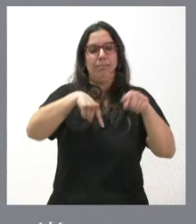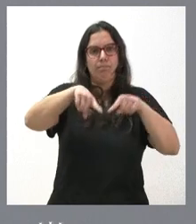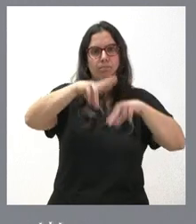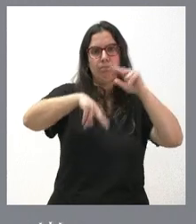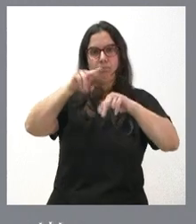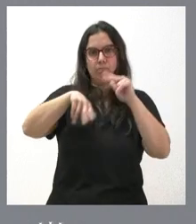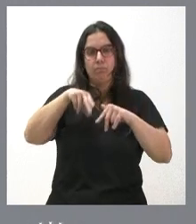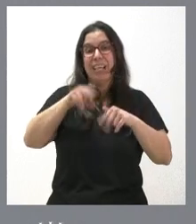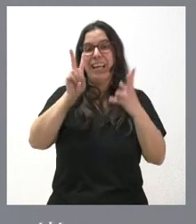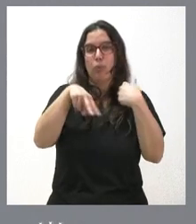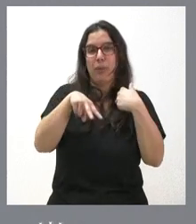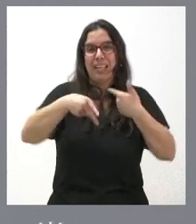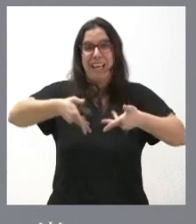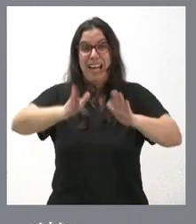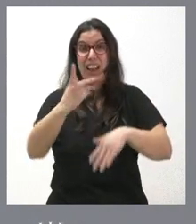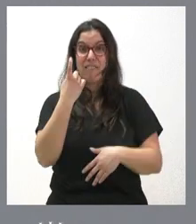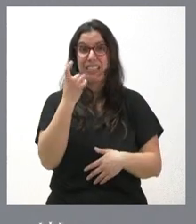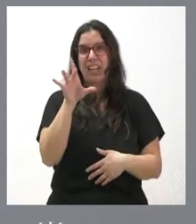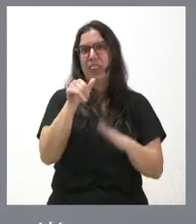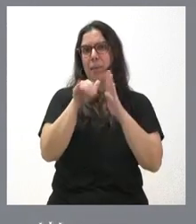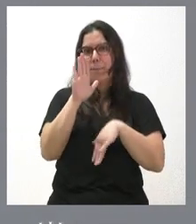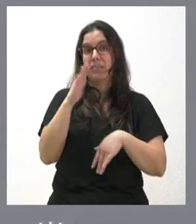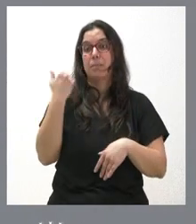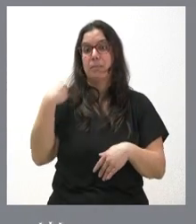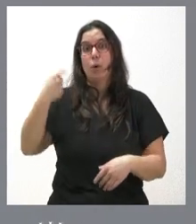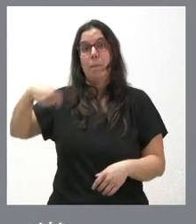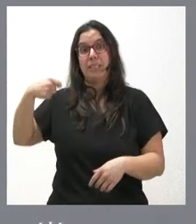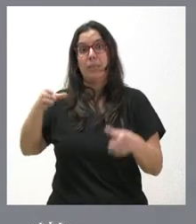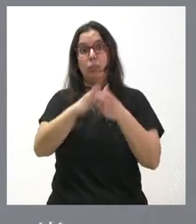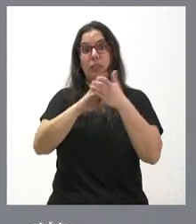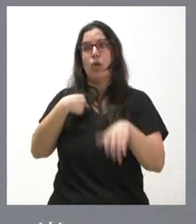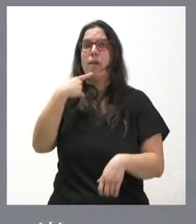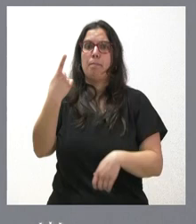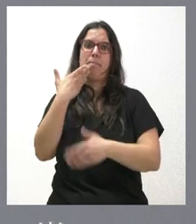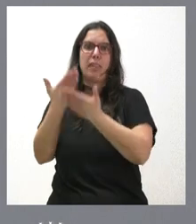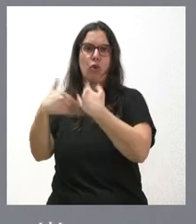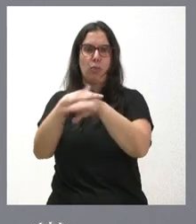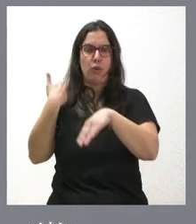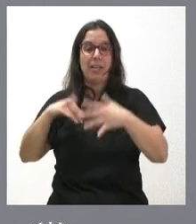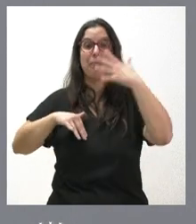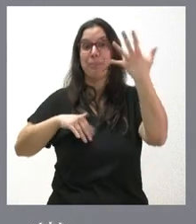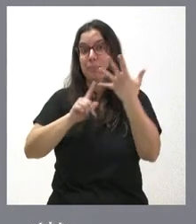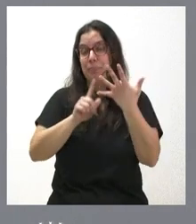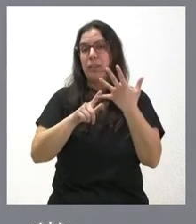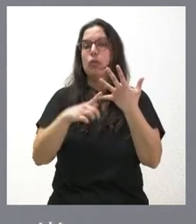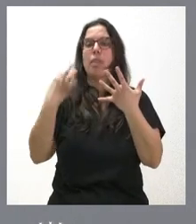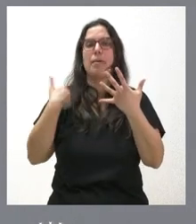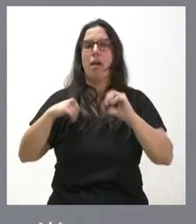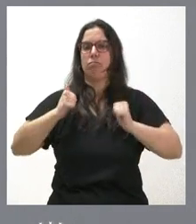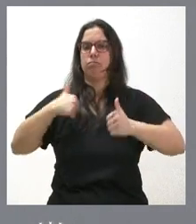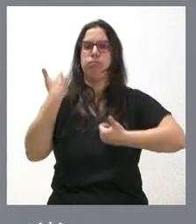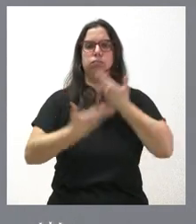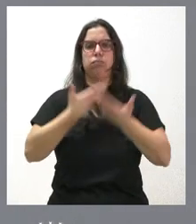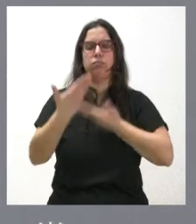de una quincena de autovillas y ferrocarriles pendientes que ha comunicado el presidente de la junta de Castellón al gobierno en quinto lugar que se pusiera en marcha la